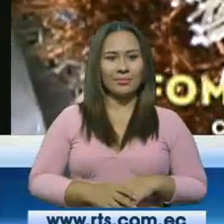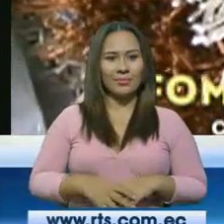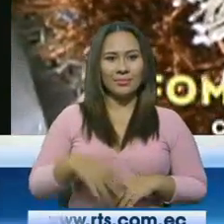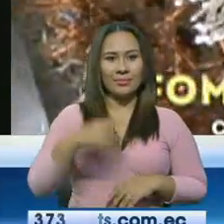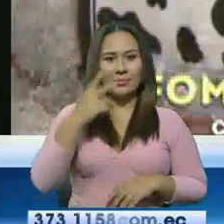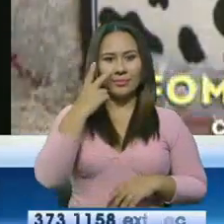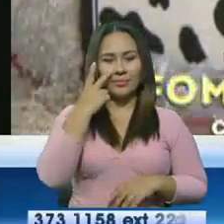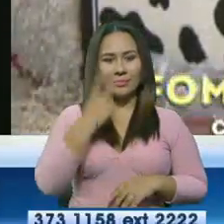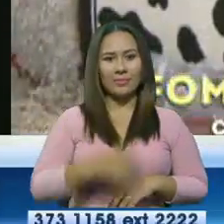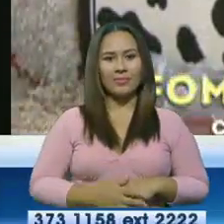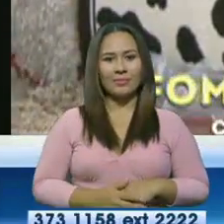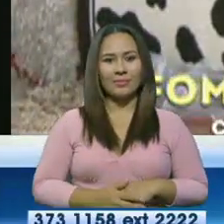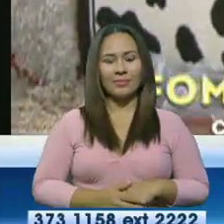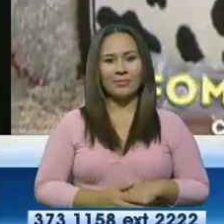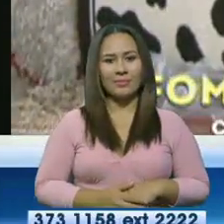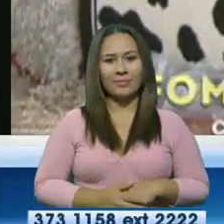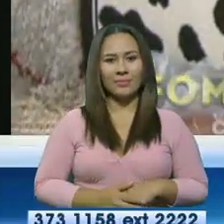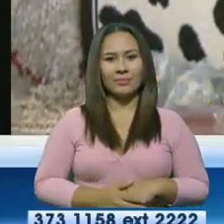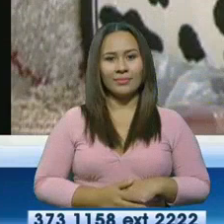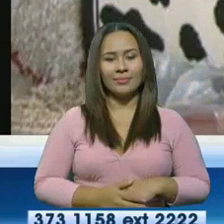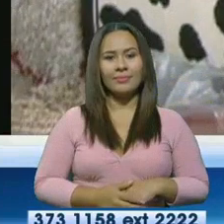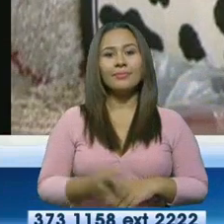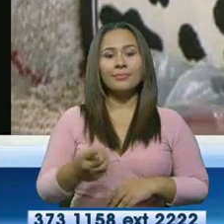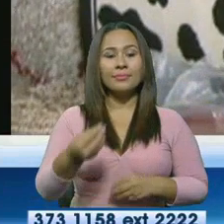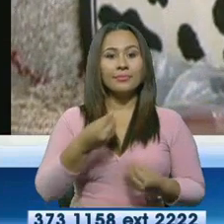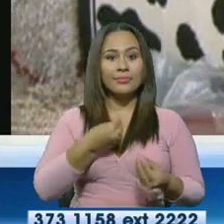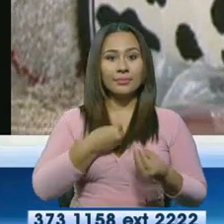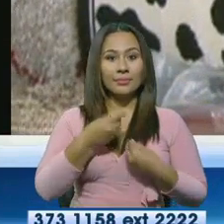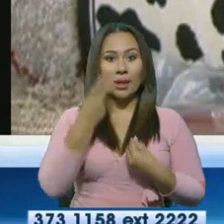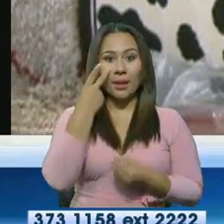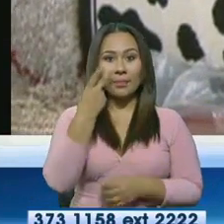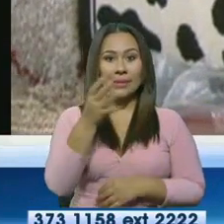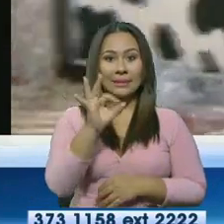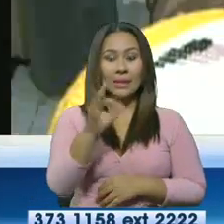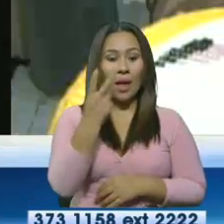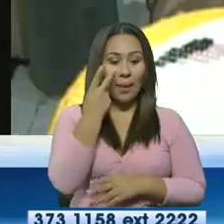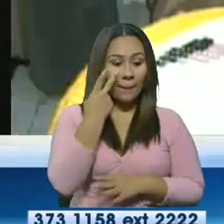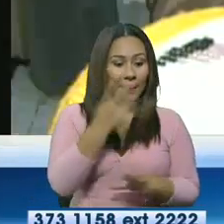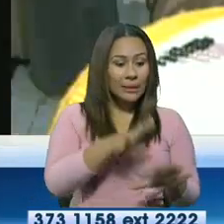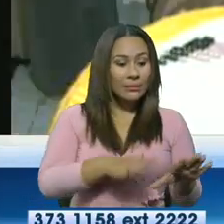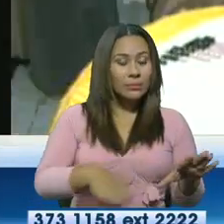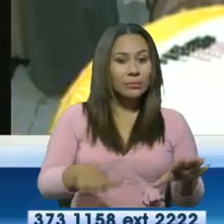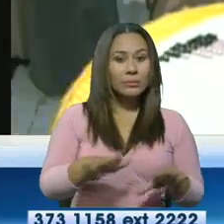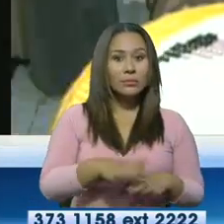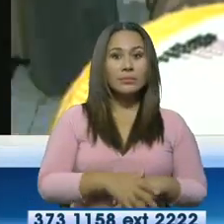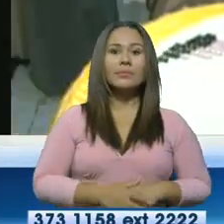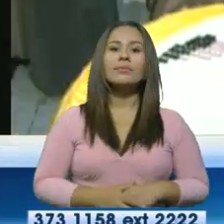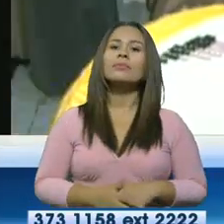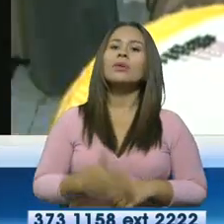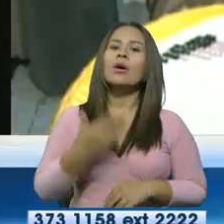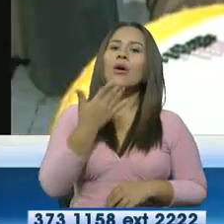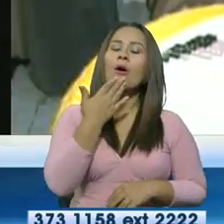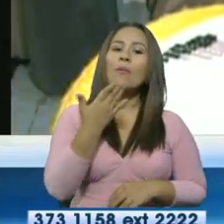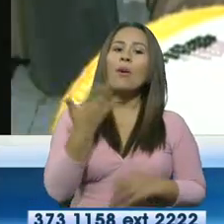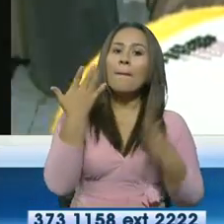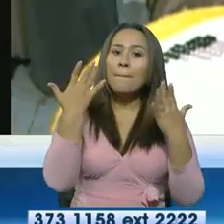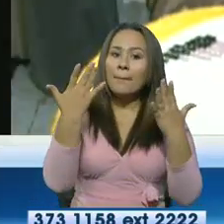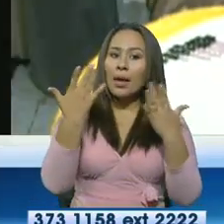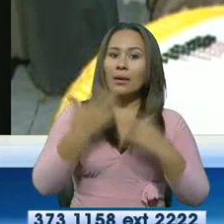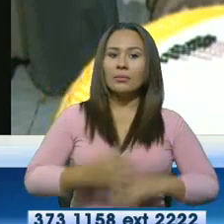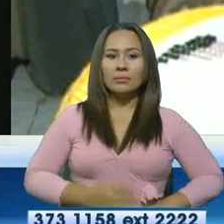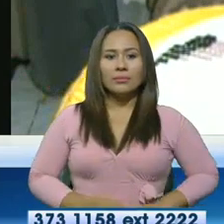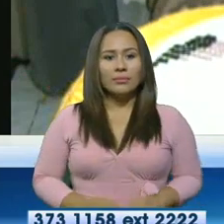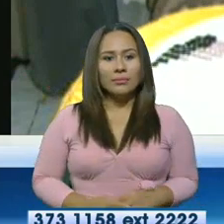nudos. No, pues la característica que es muy, muy visual es lo laborioso que es a mano.